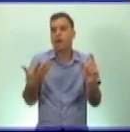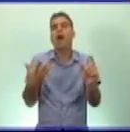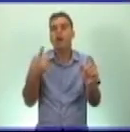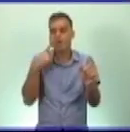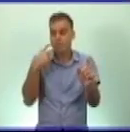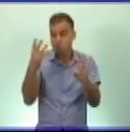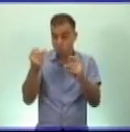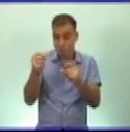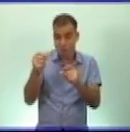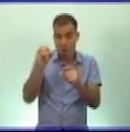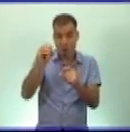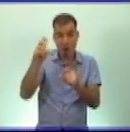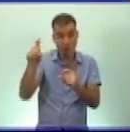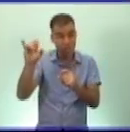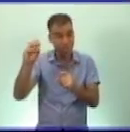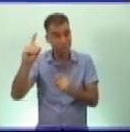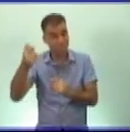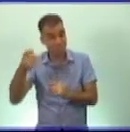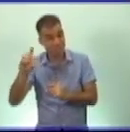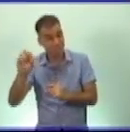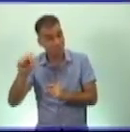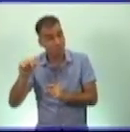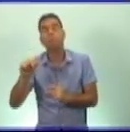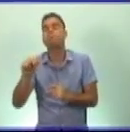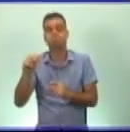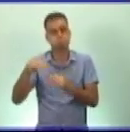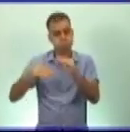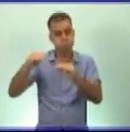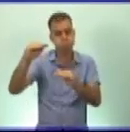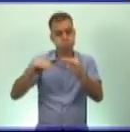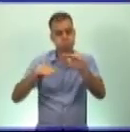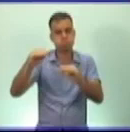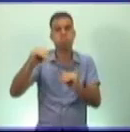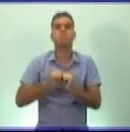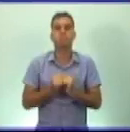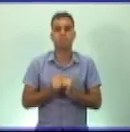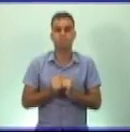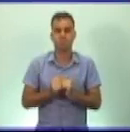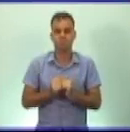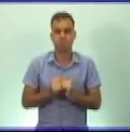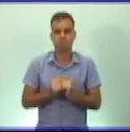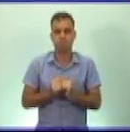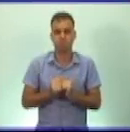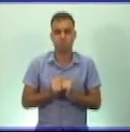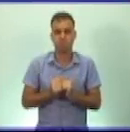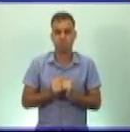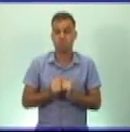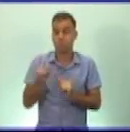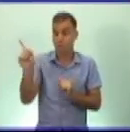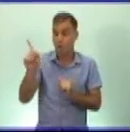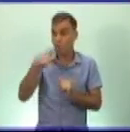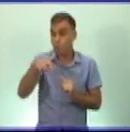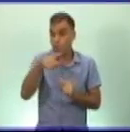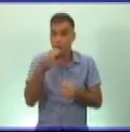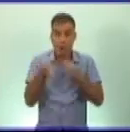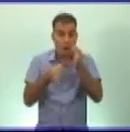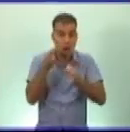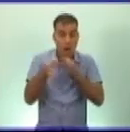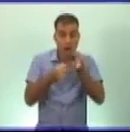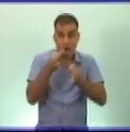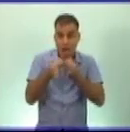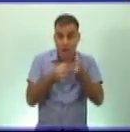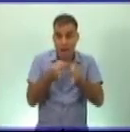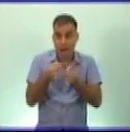de oxidación. Es importante que en esta justificación de por qué redox, ustedes tengan en cuenta que realmente lo que